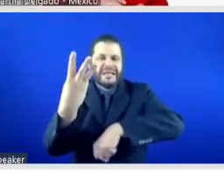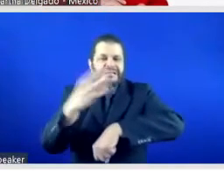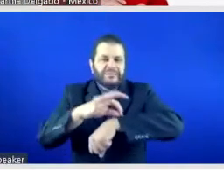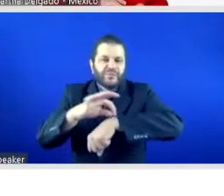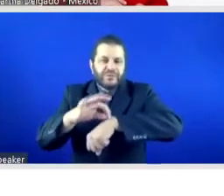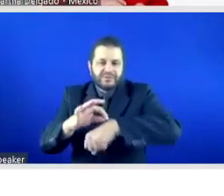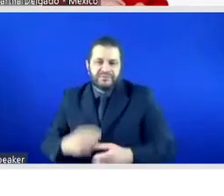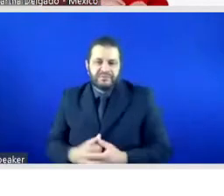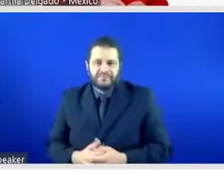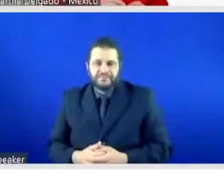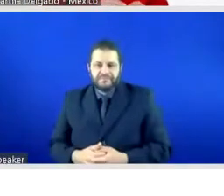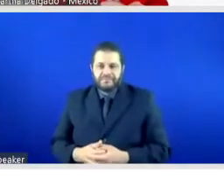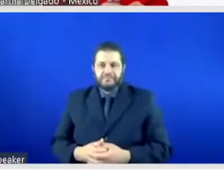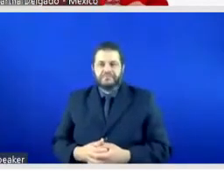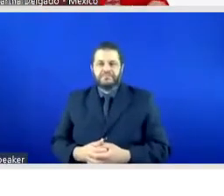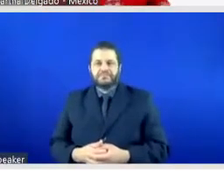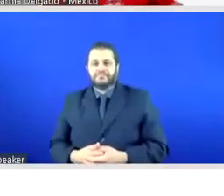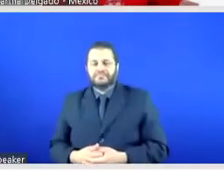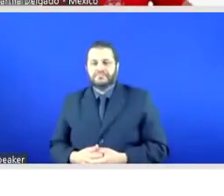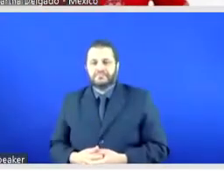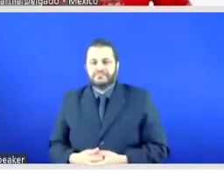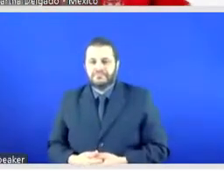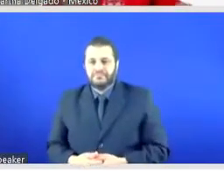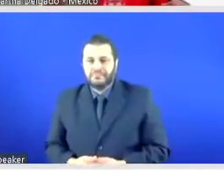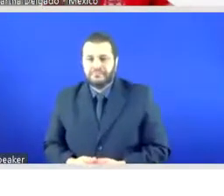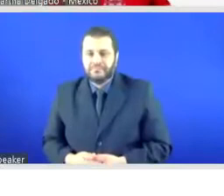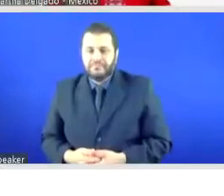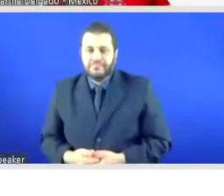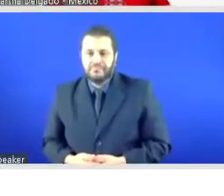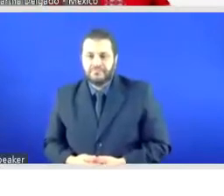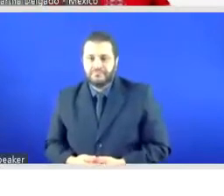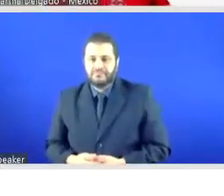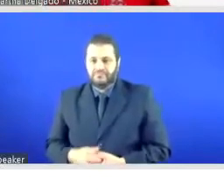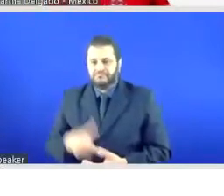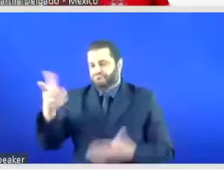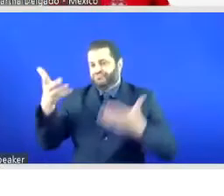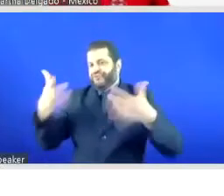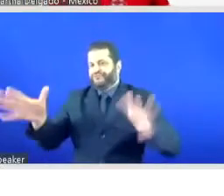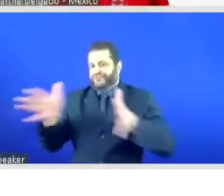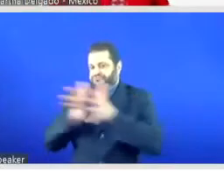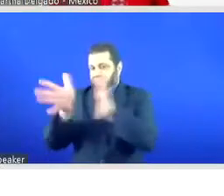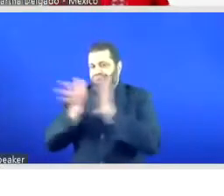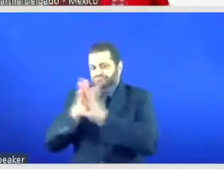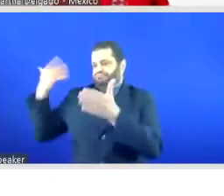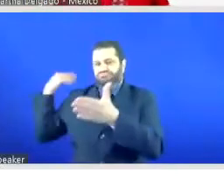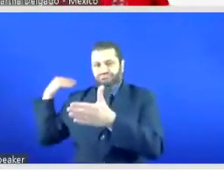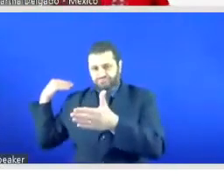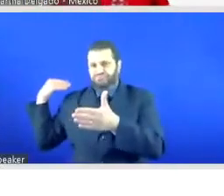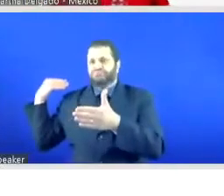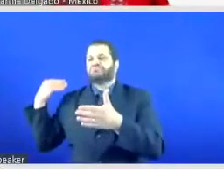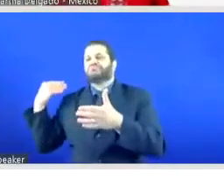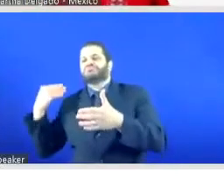sobre este tema, yo me pregunto siempre cómo estos debates y